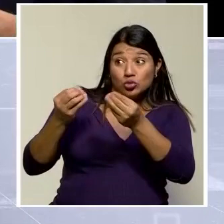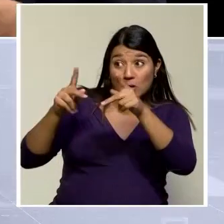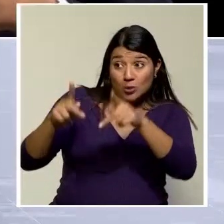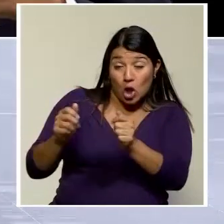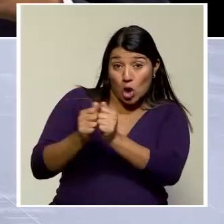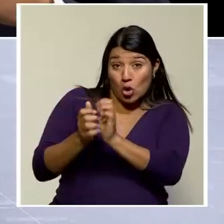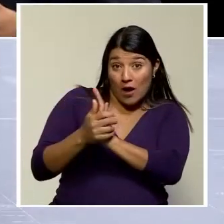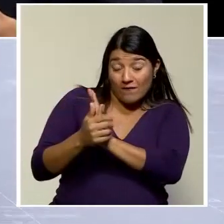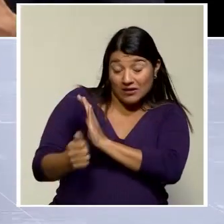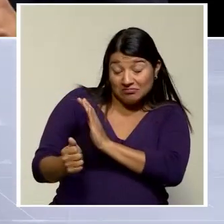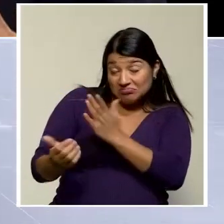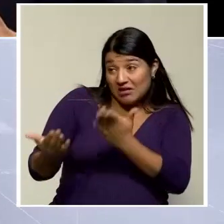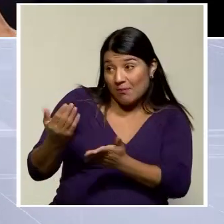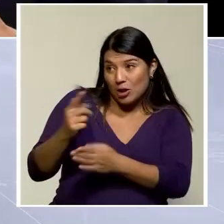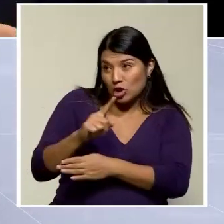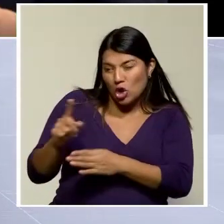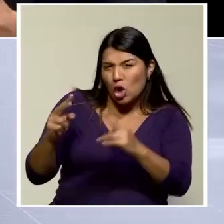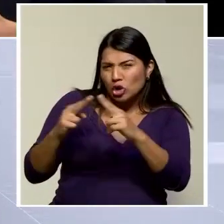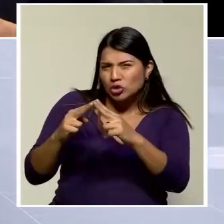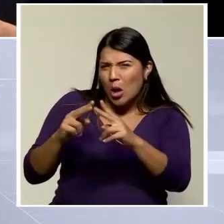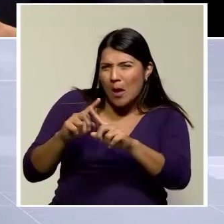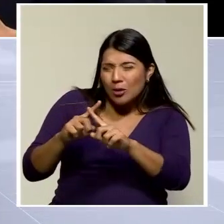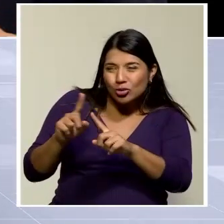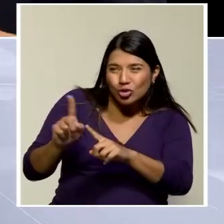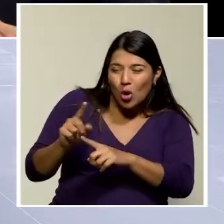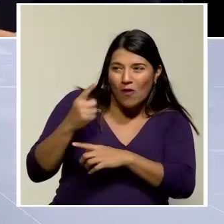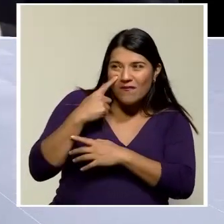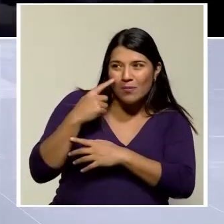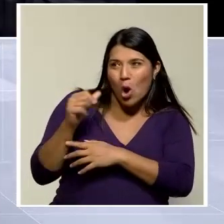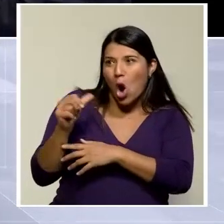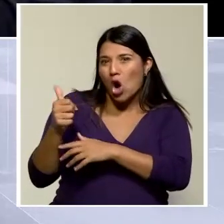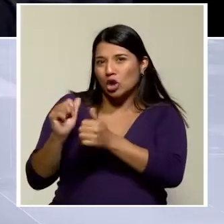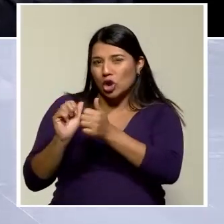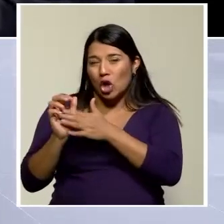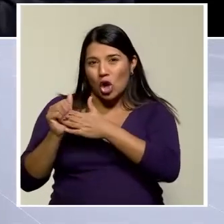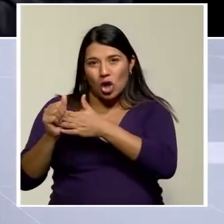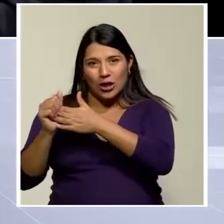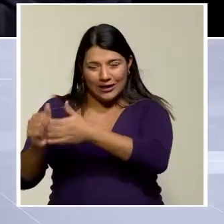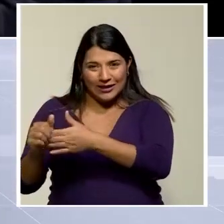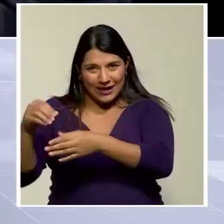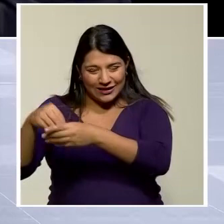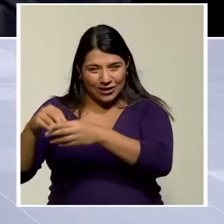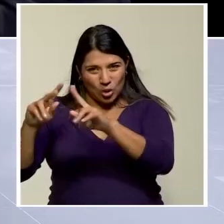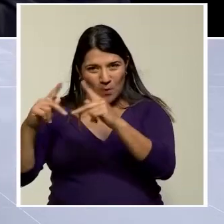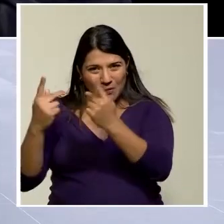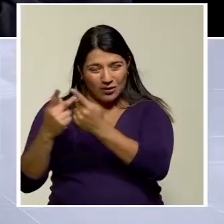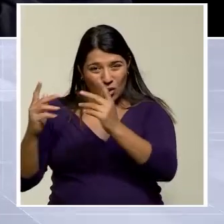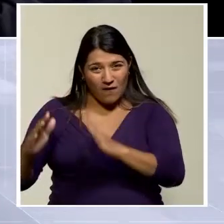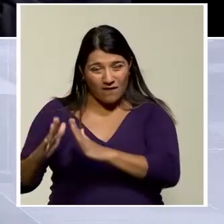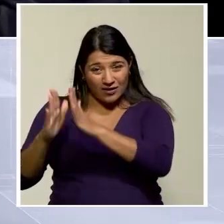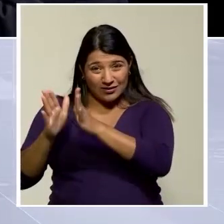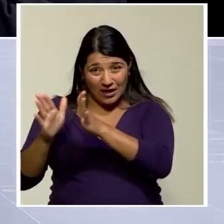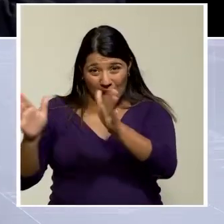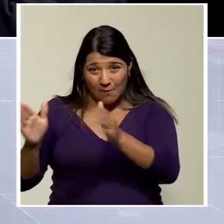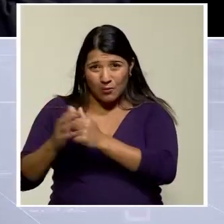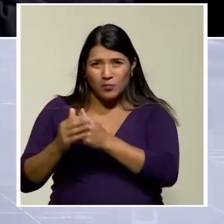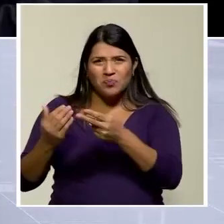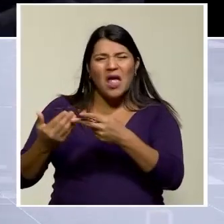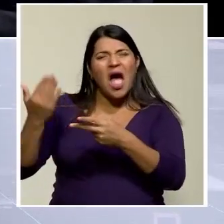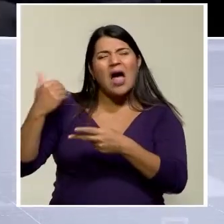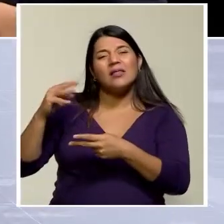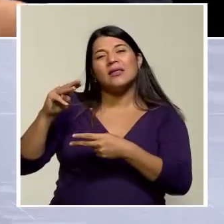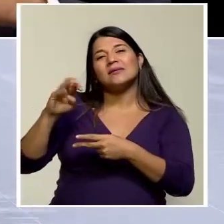pero no se ve con claridad una dirigencia luego del rol que tuvo don José